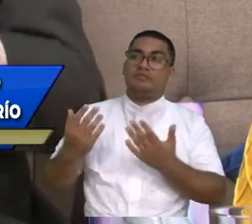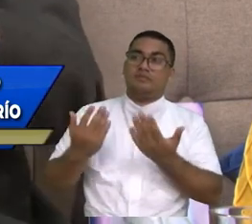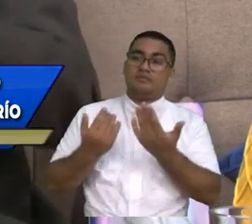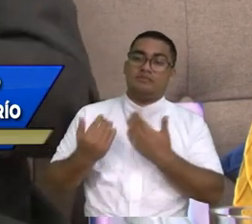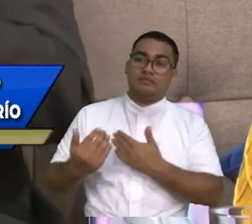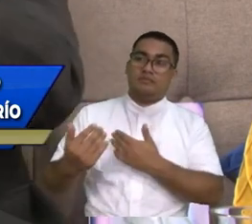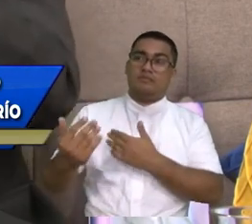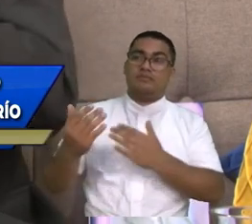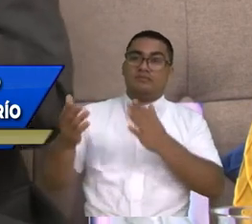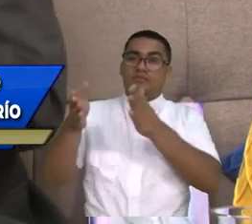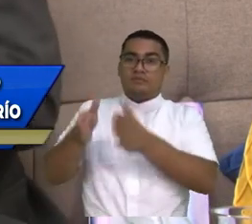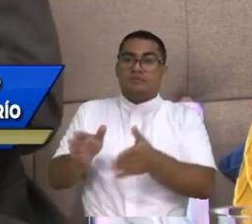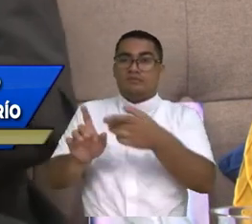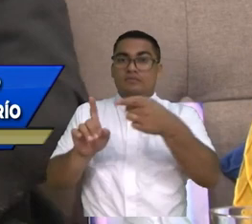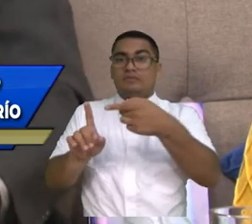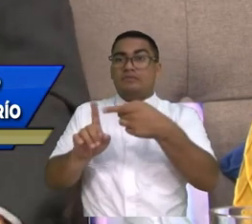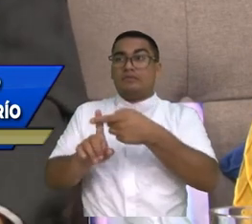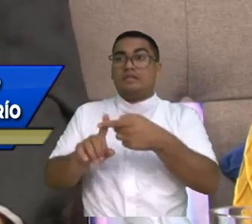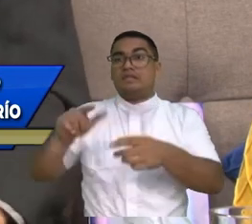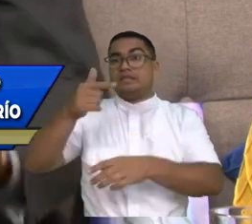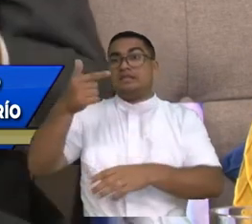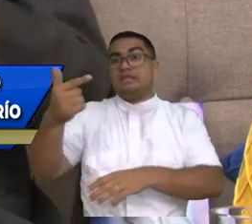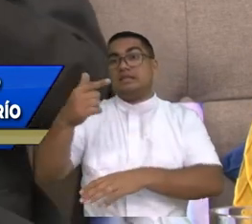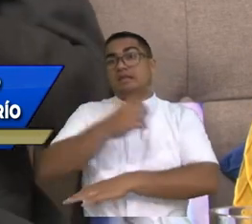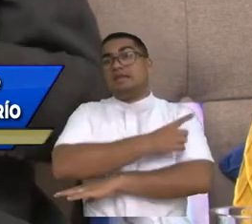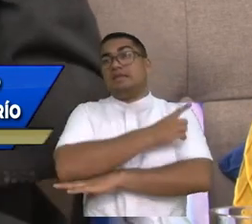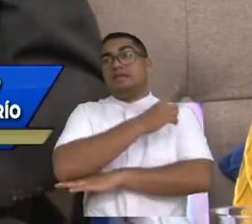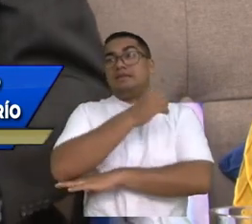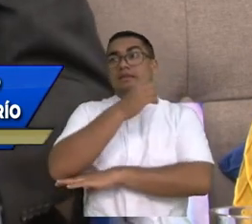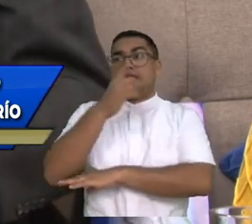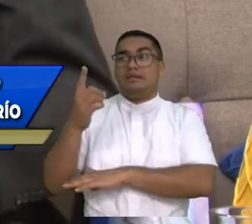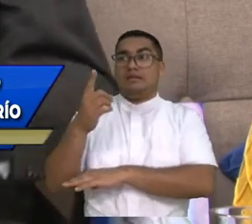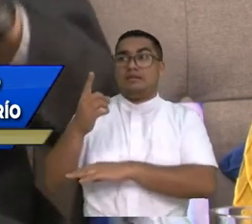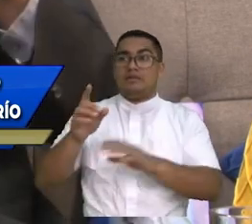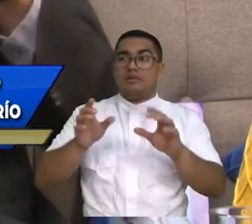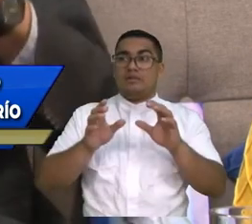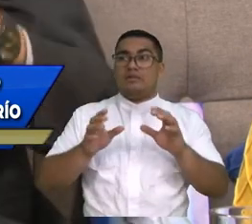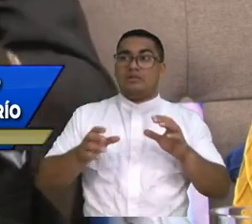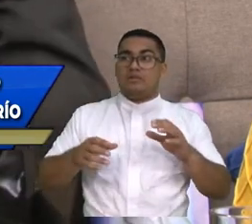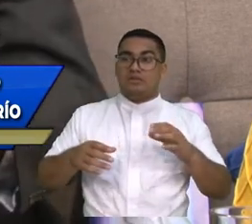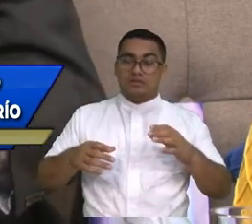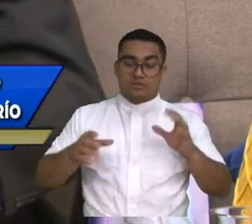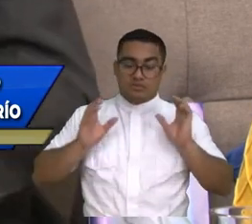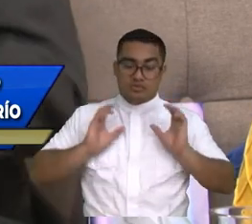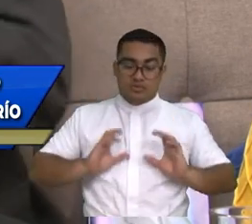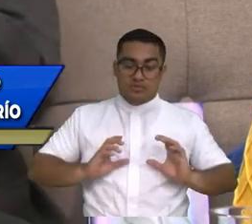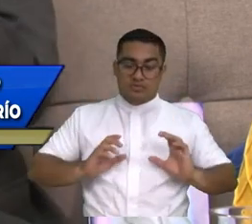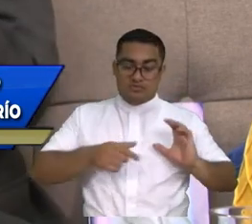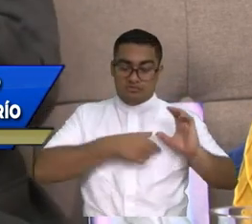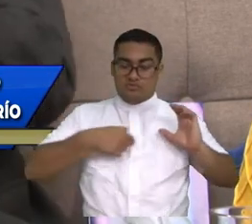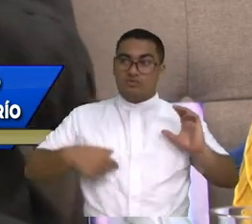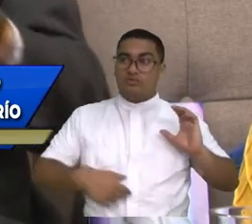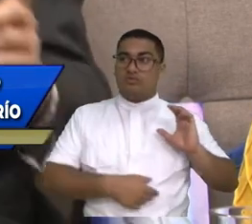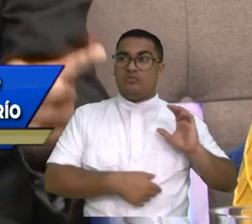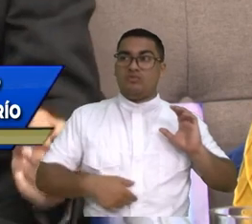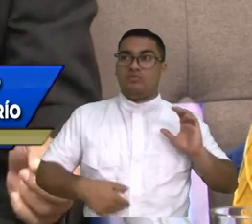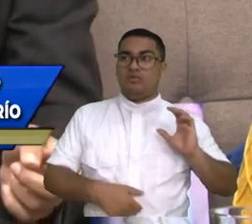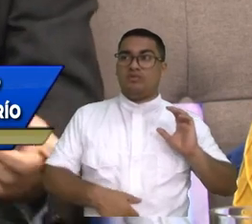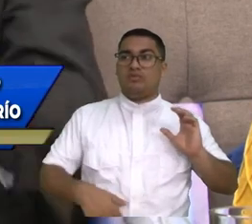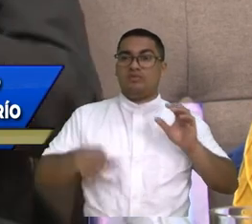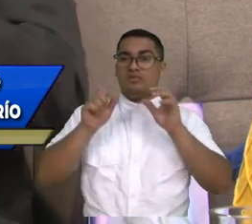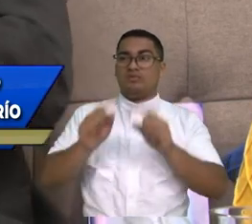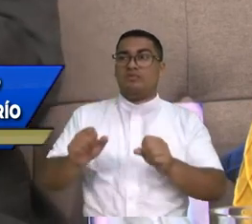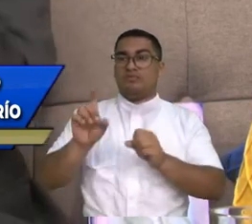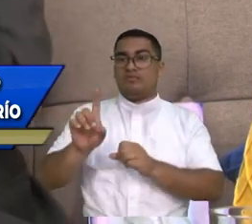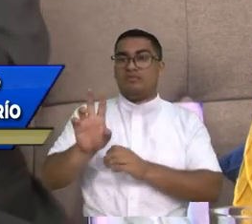exequias que duraron 7 días. Okay. Las vísceras se le extraen a Darío y son enterradas por su cuñado Andrés